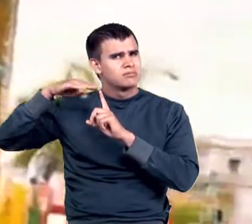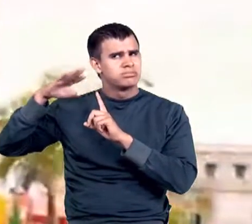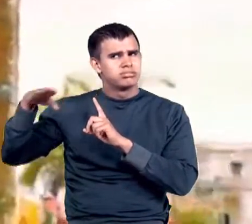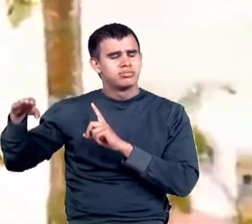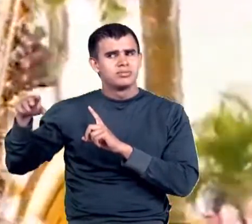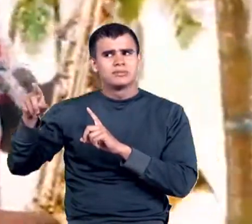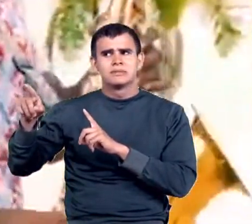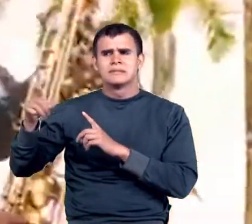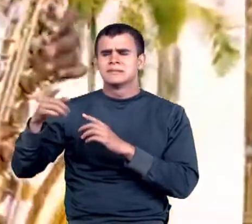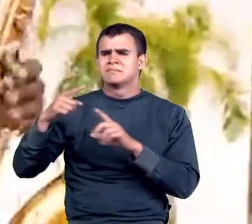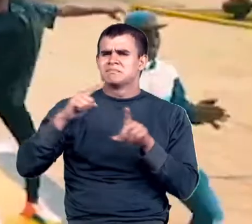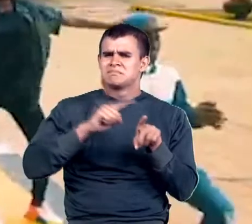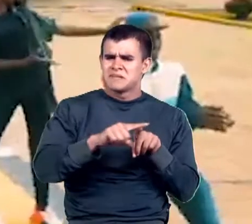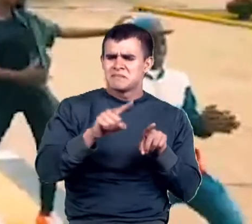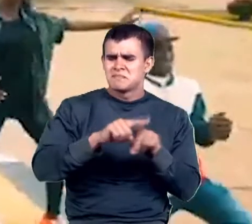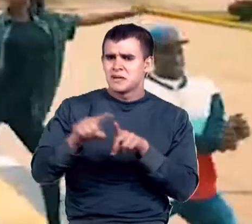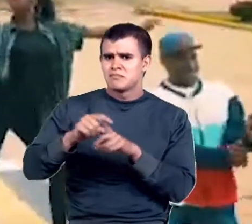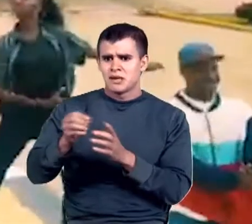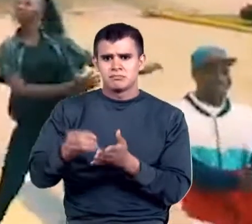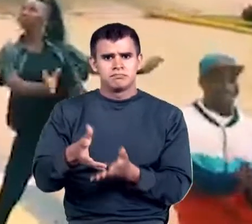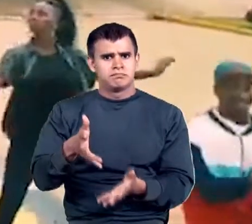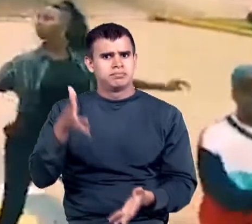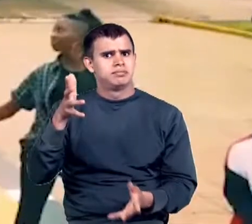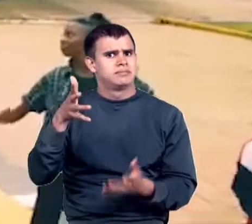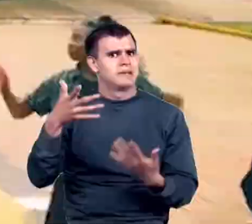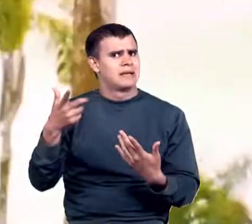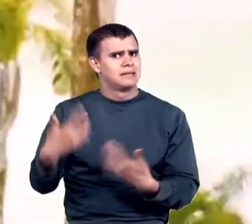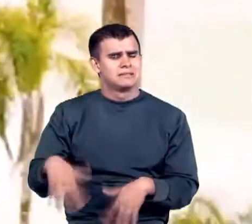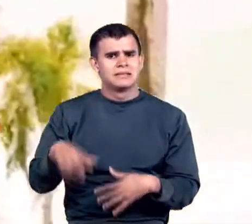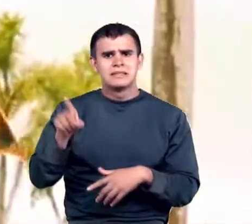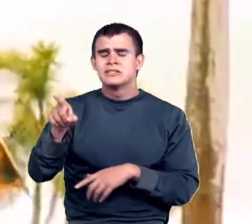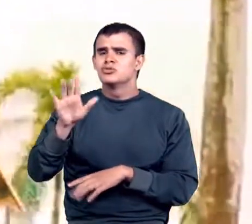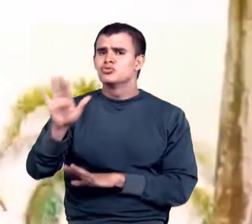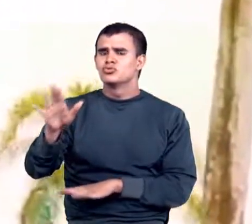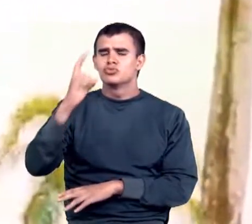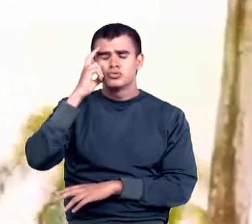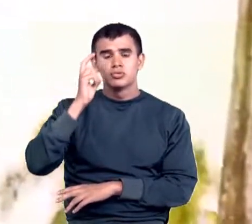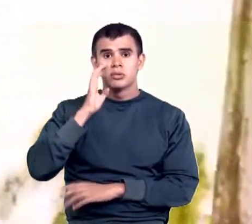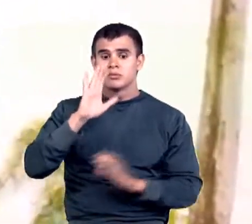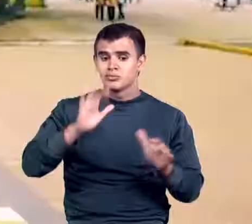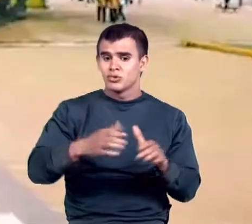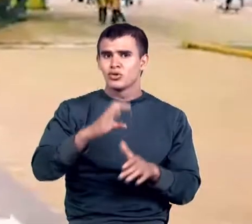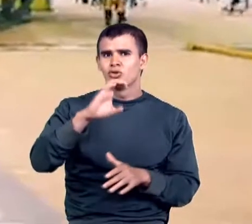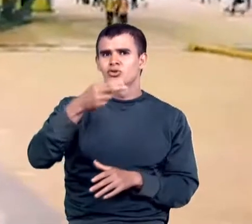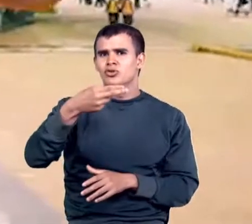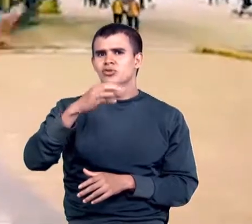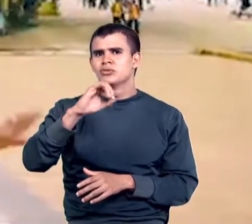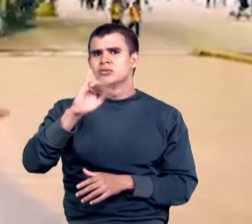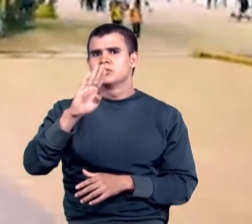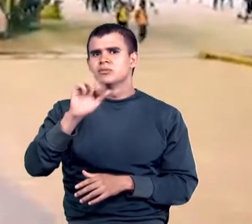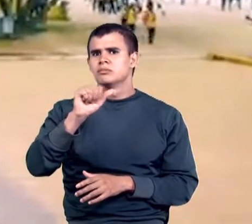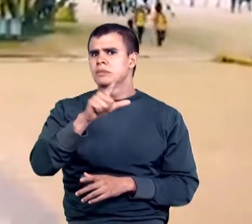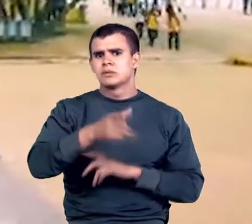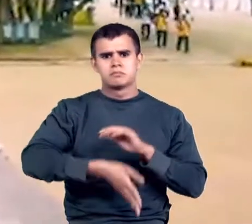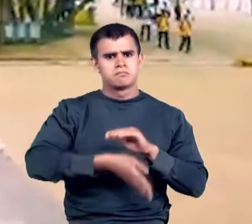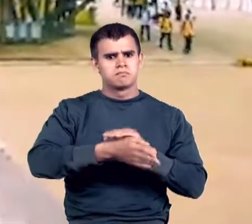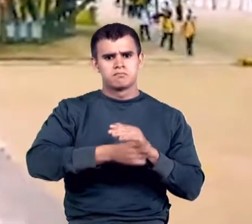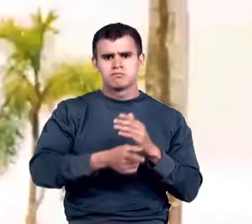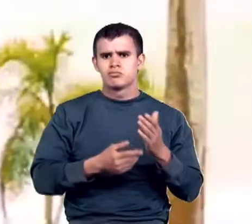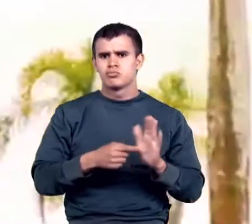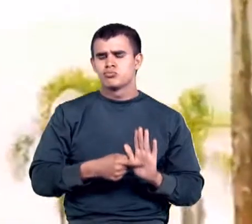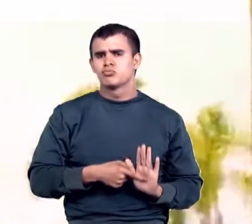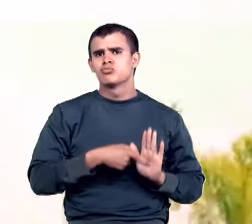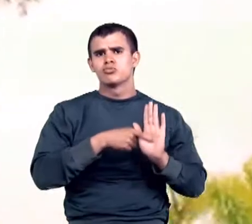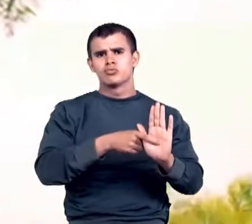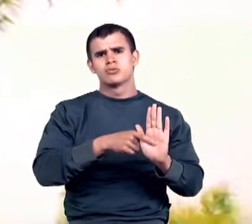los rincones de Colombia hace que nuestro país goce de una inmensa riqueza cultural. Desde el Chocó, los músicos de Choivá continúan difundiendo sus sonidos como